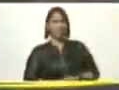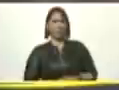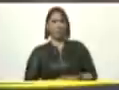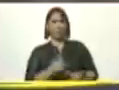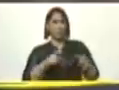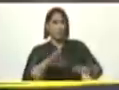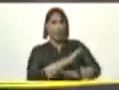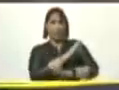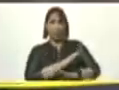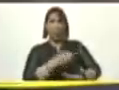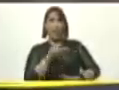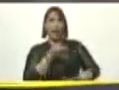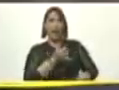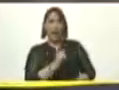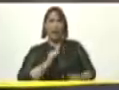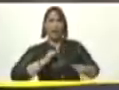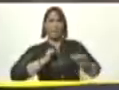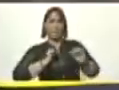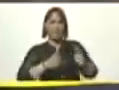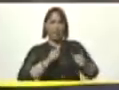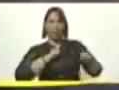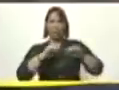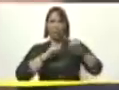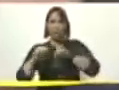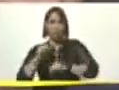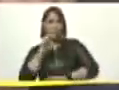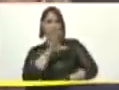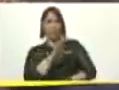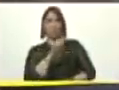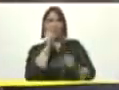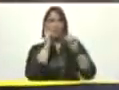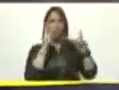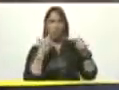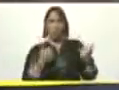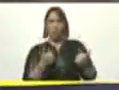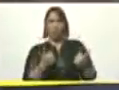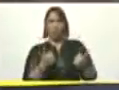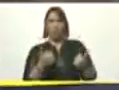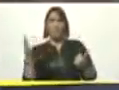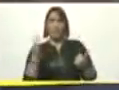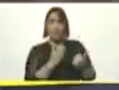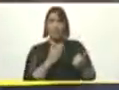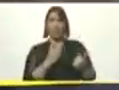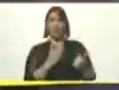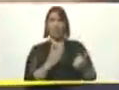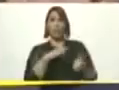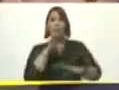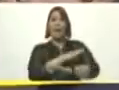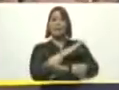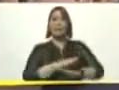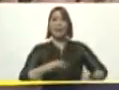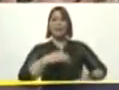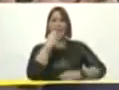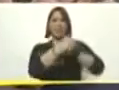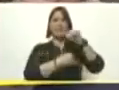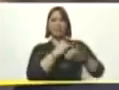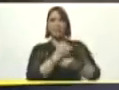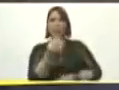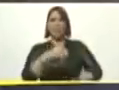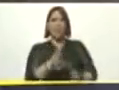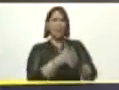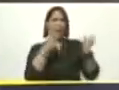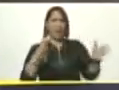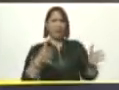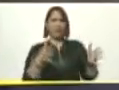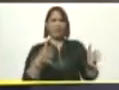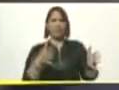que se ha empezado a mover En el país es algo increíble han venido los artistas internacionales más grandes a tocar en nuestro